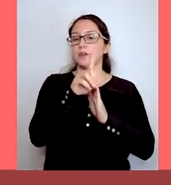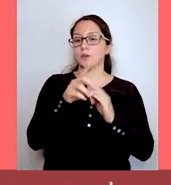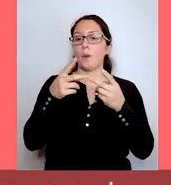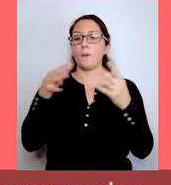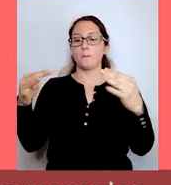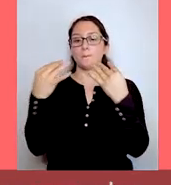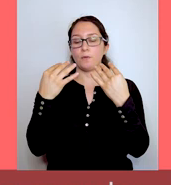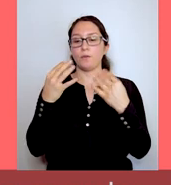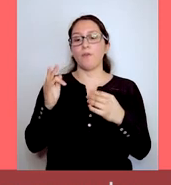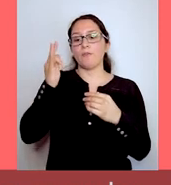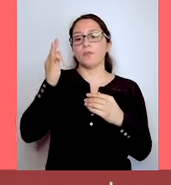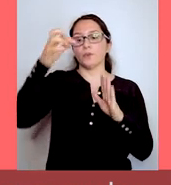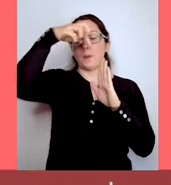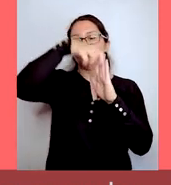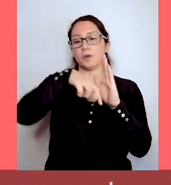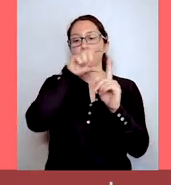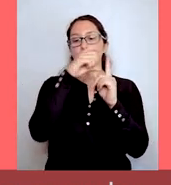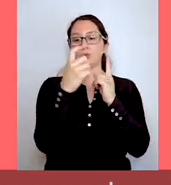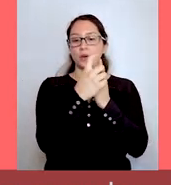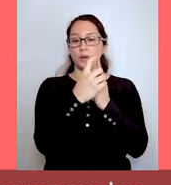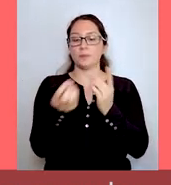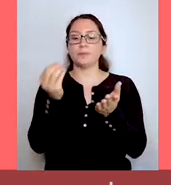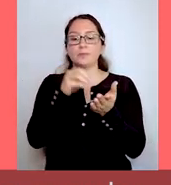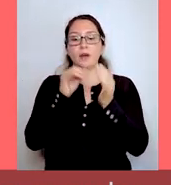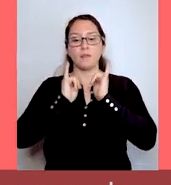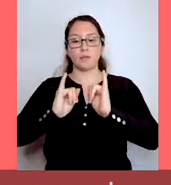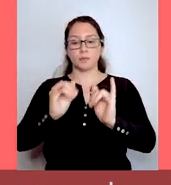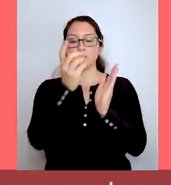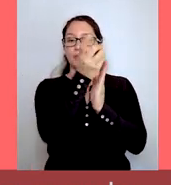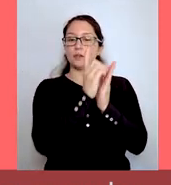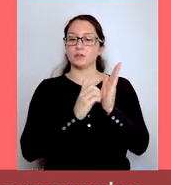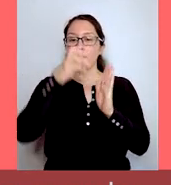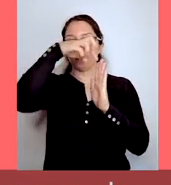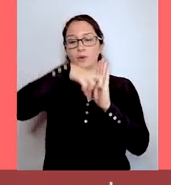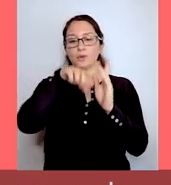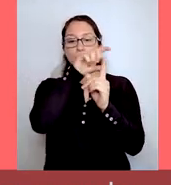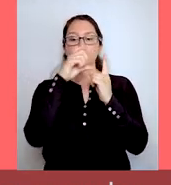Encontrarás más información sobre diseño de proyectos culturales en nuestros manuales.